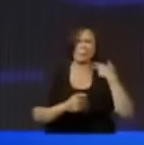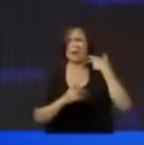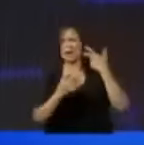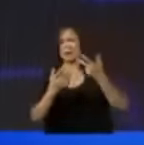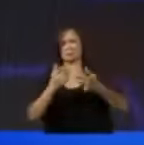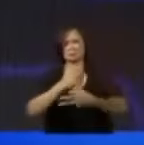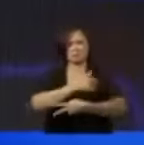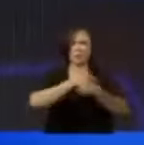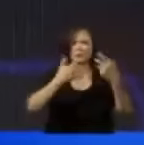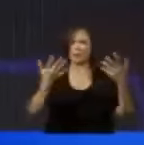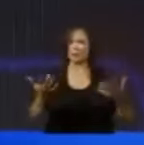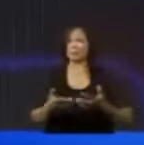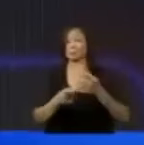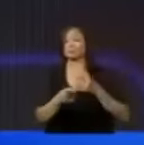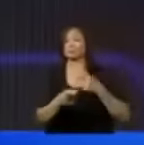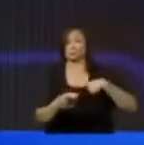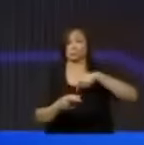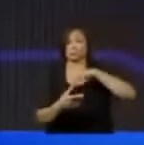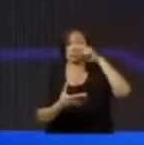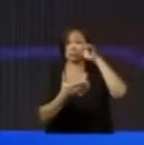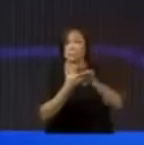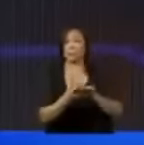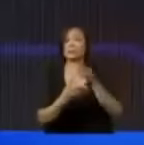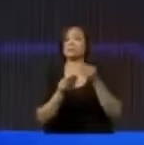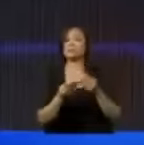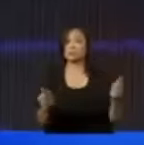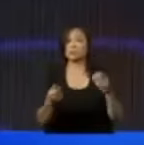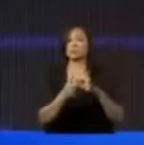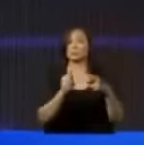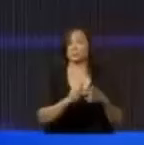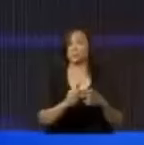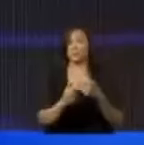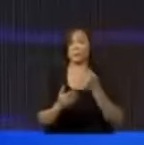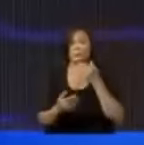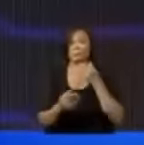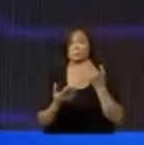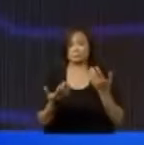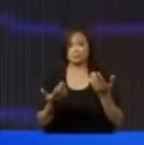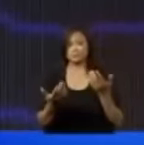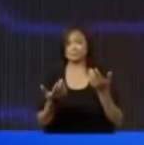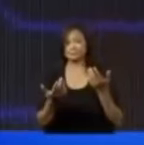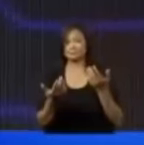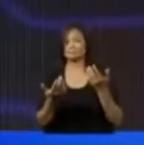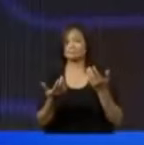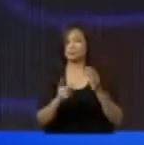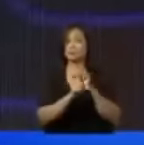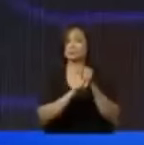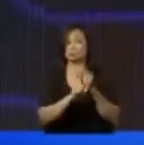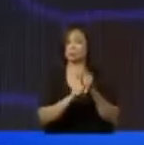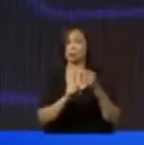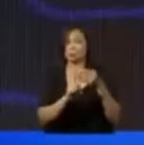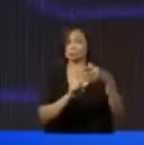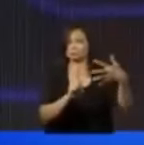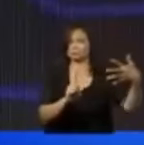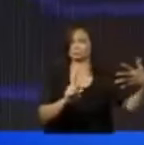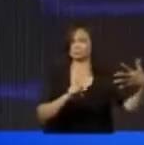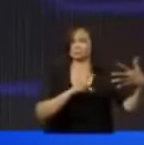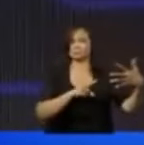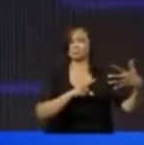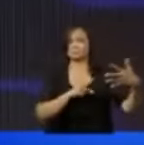violencia. Ahora bien, nosotros creemos que para enfrentar ese fenómeno con eficacia, que es un fenómeno complejo, requiere de varios